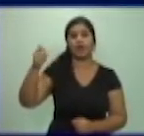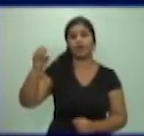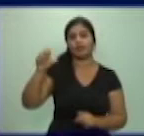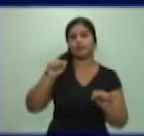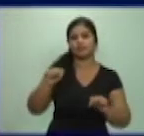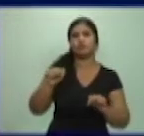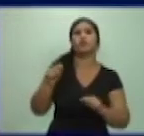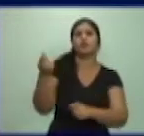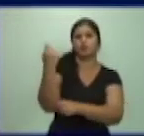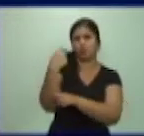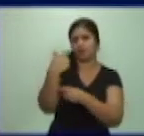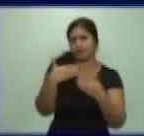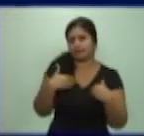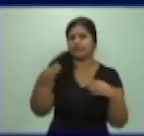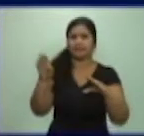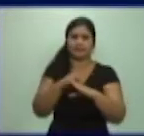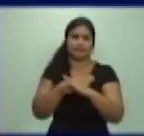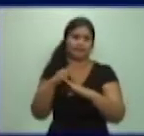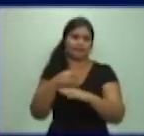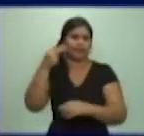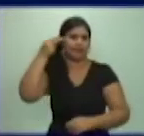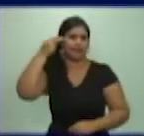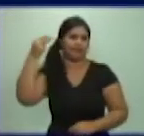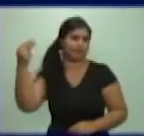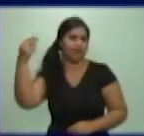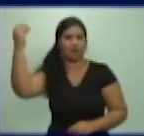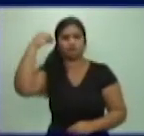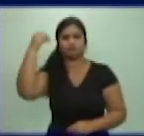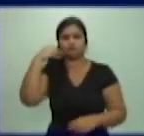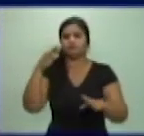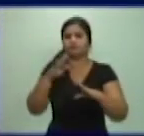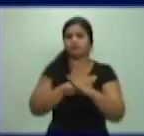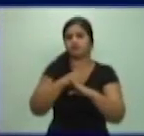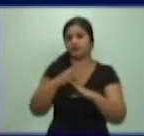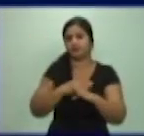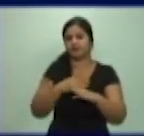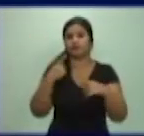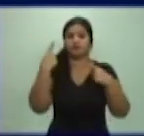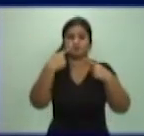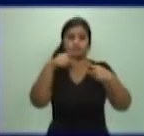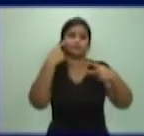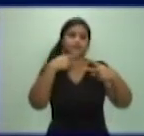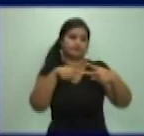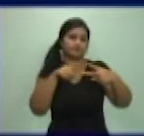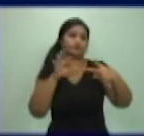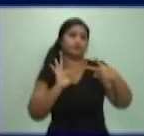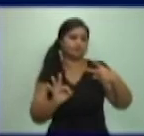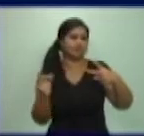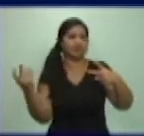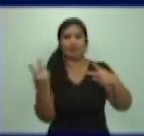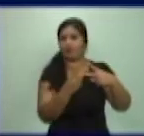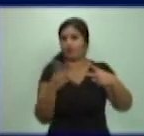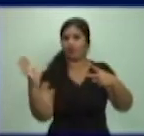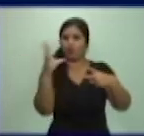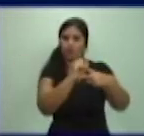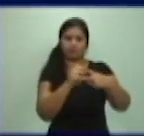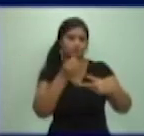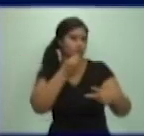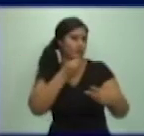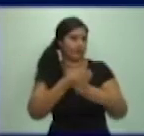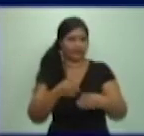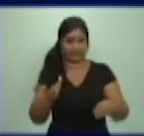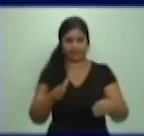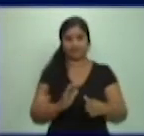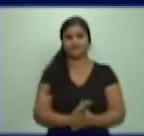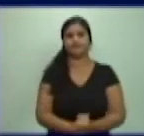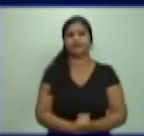hace referencia también a estos temas abordados por las obras y que nos aportan conocimientos precisamente por eso, porque nos hacen viajar en el tiempo,